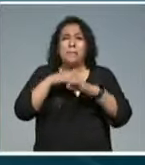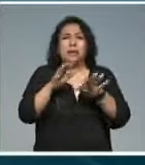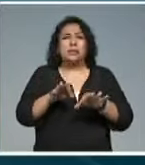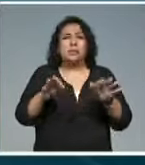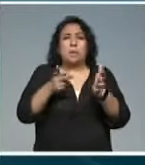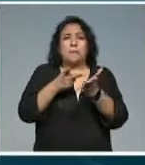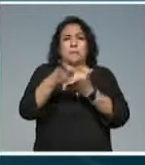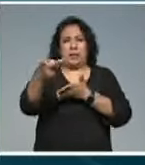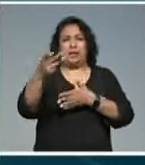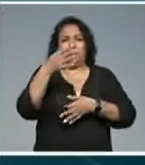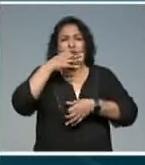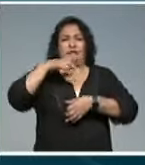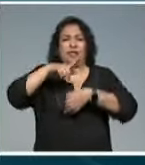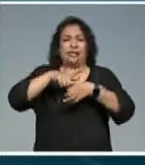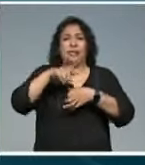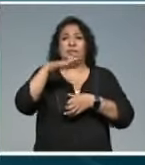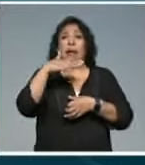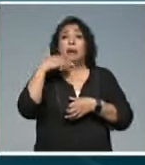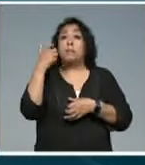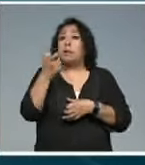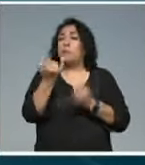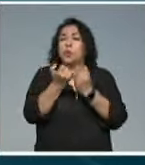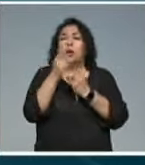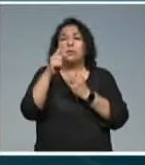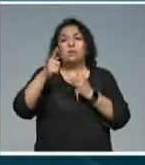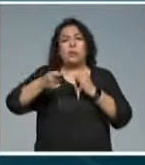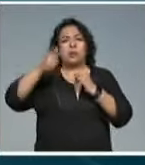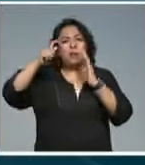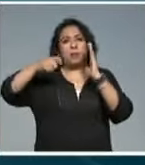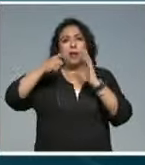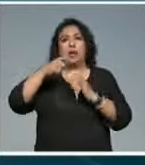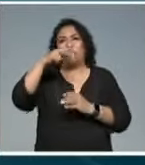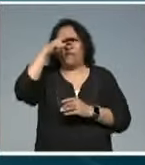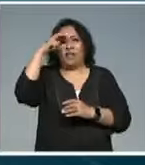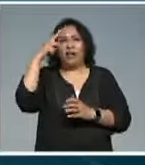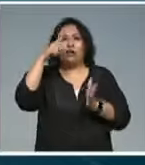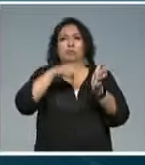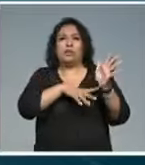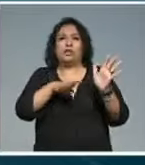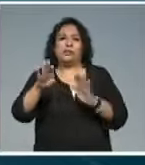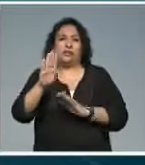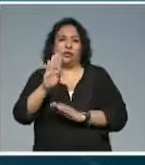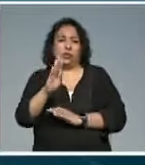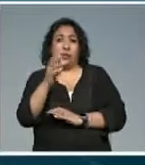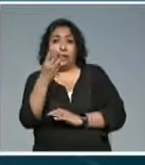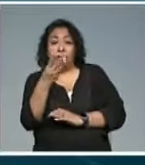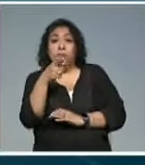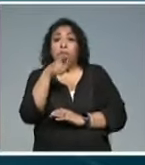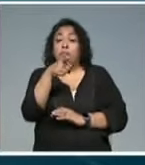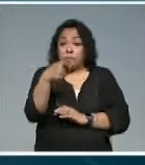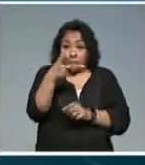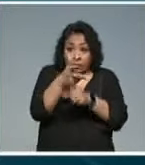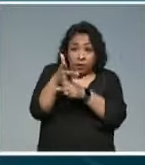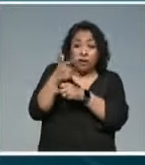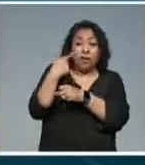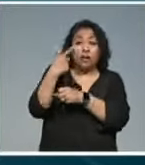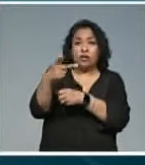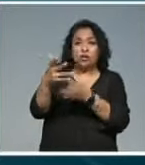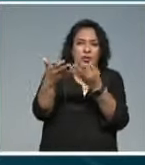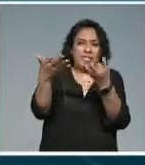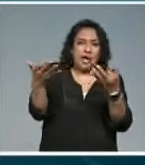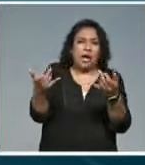galardón de este certamen, al igual que su primera película, Verano de 1993. Con este filme hace un acercamiento a su tierra